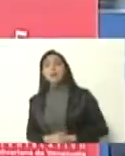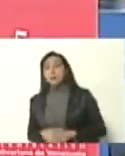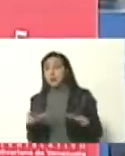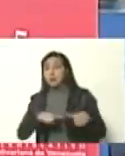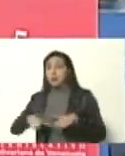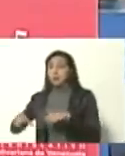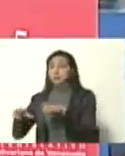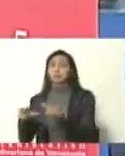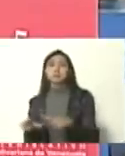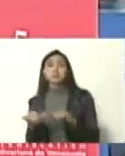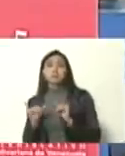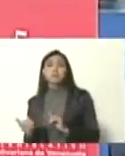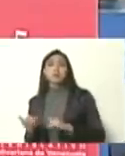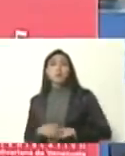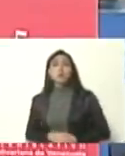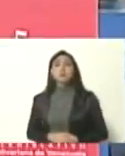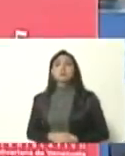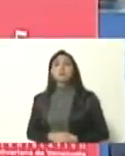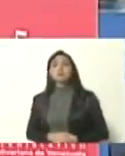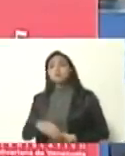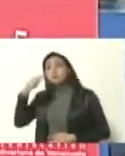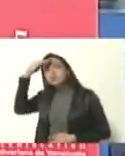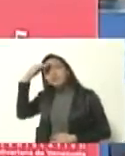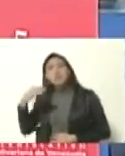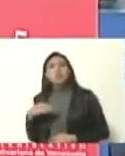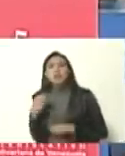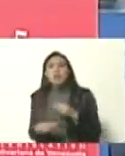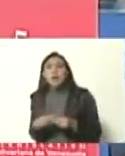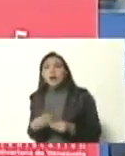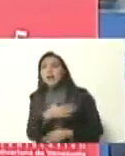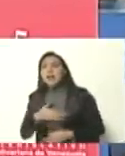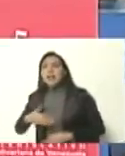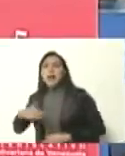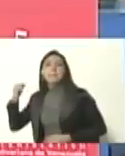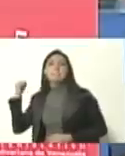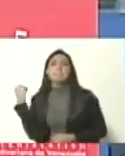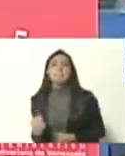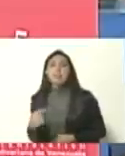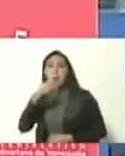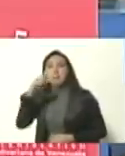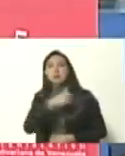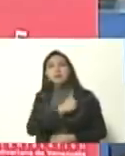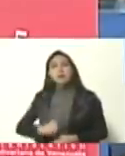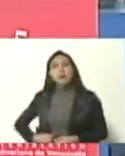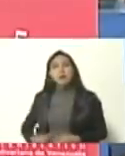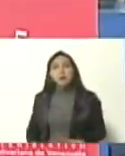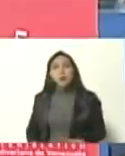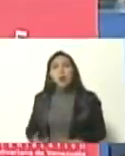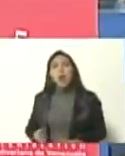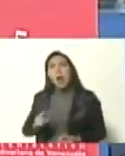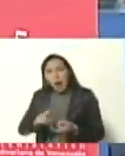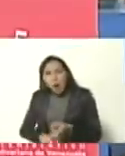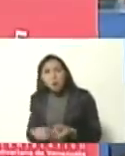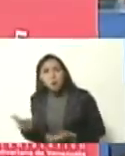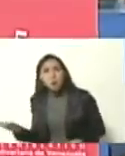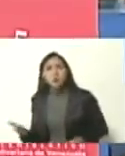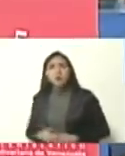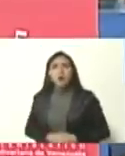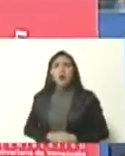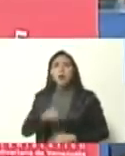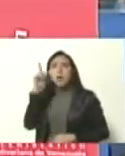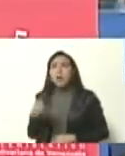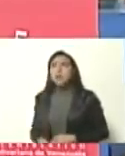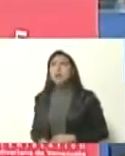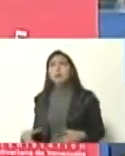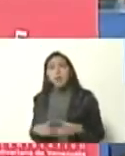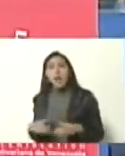de aquellos que intentaron asesinar al presidente de la República, a la primera dama, al Consejo de Ministros